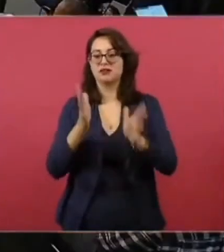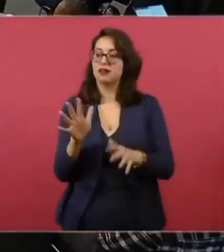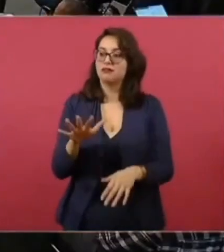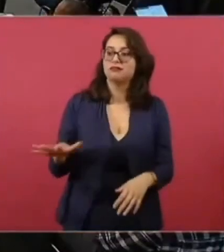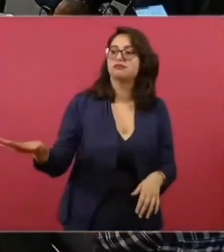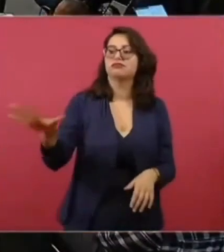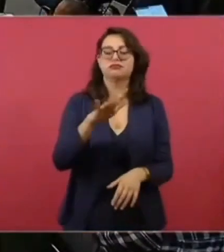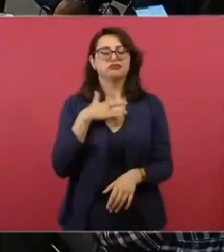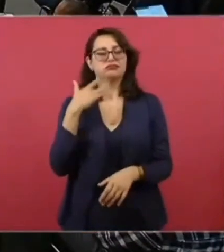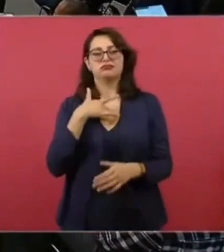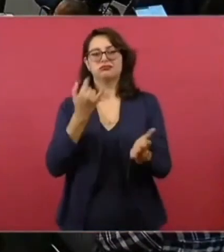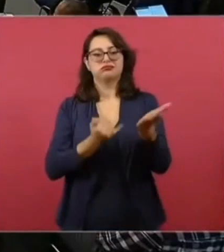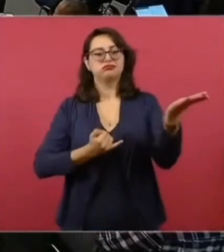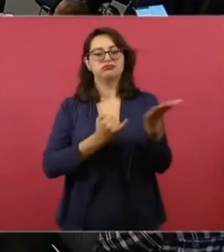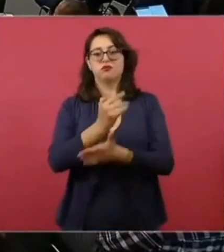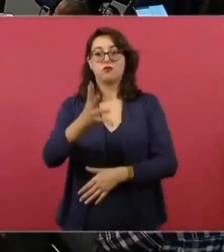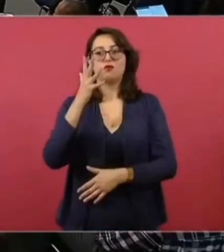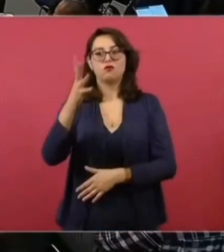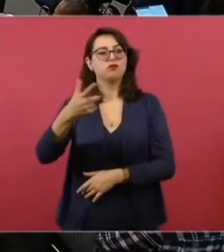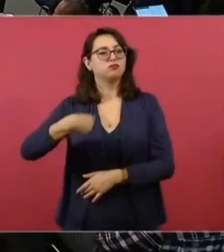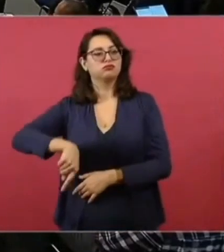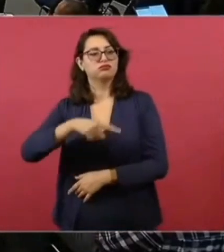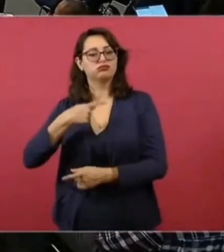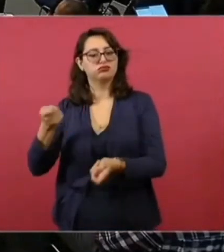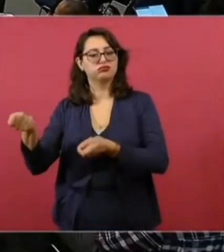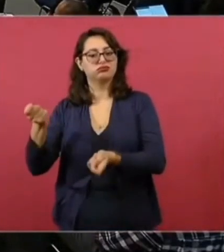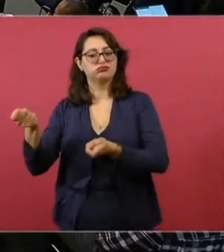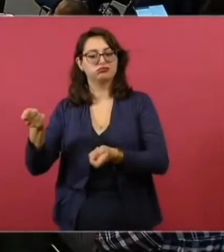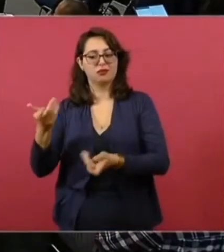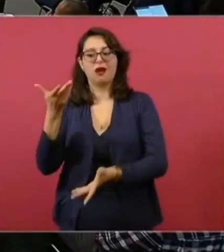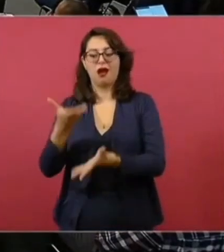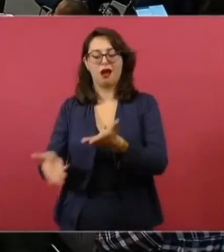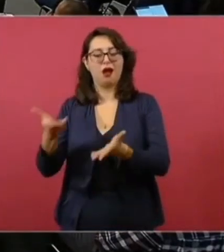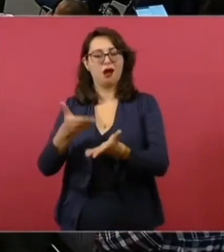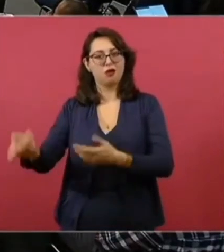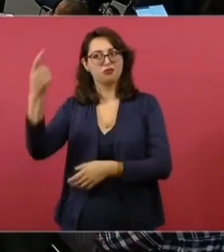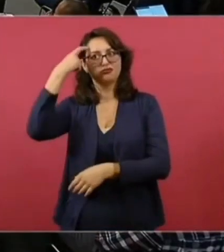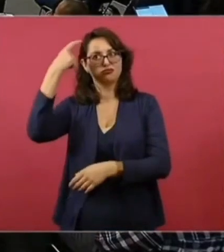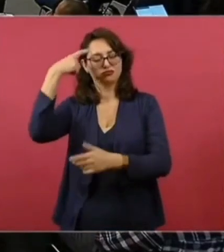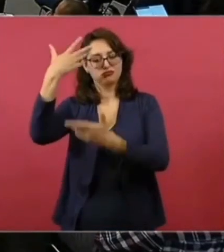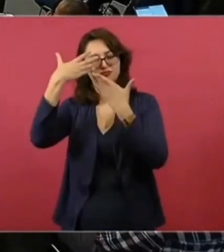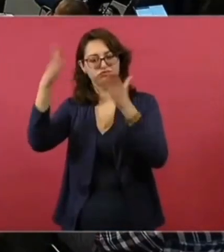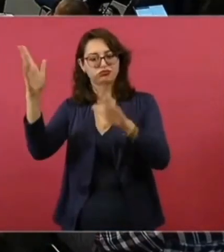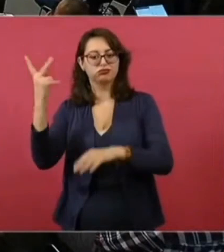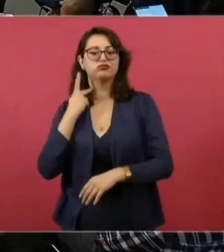destino y están muy conscientes y politizados. Así es ahora el pueblo de México.